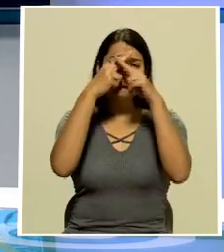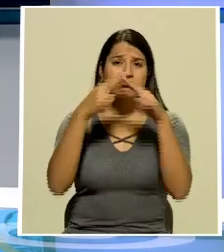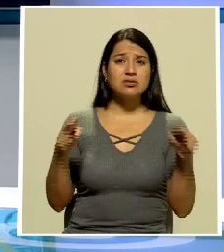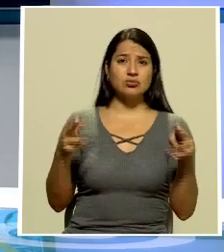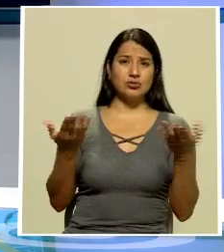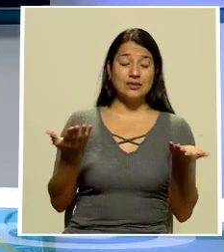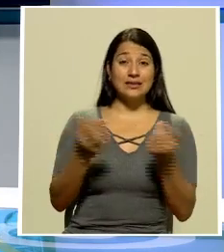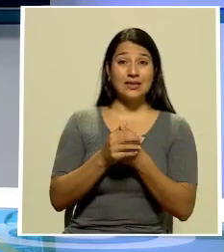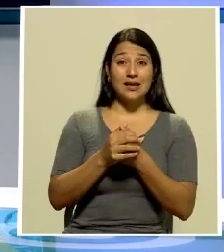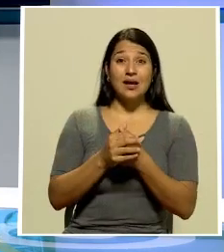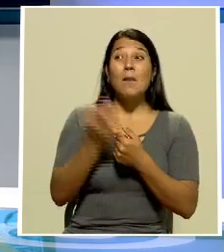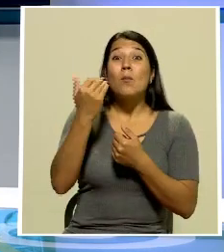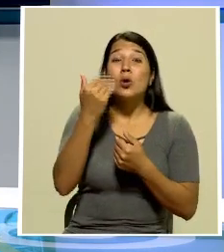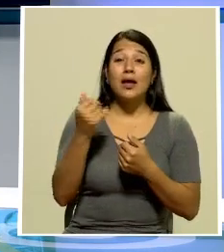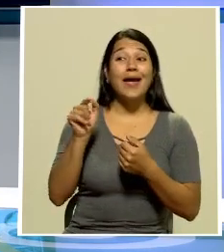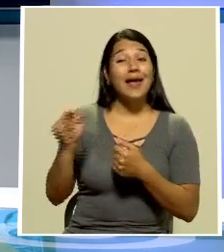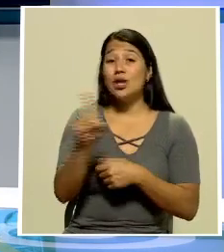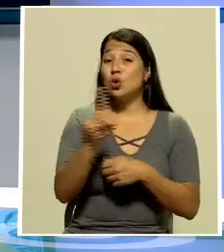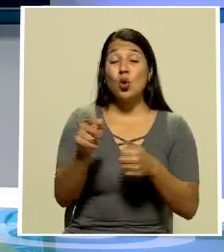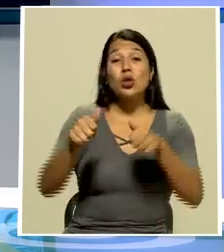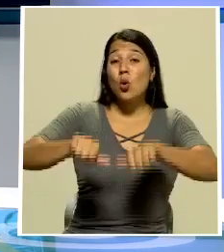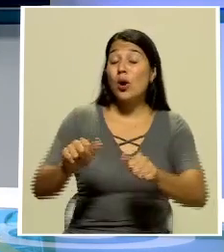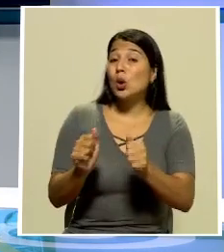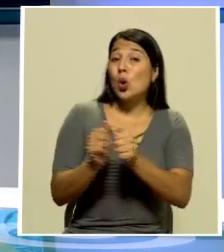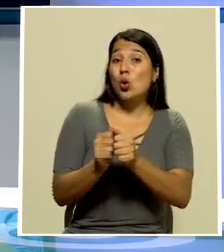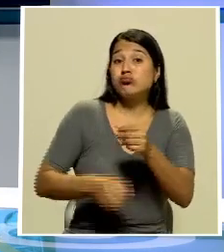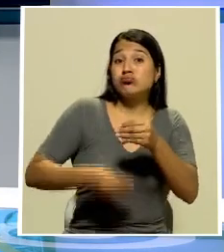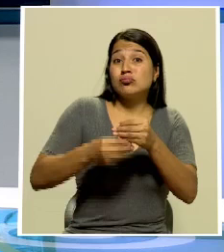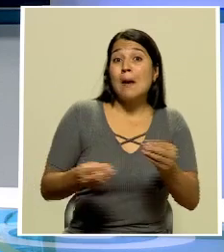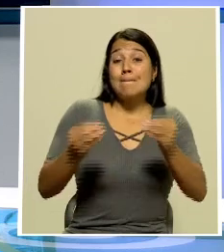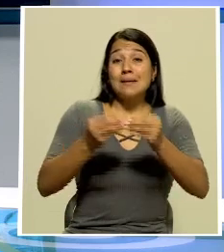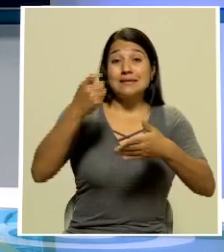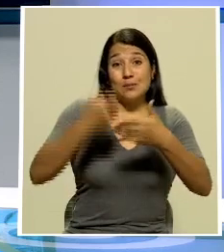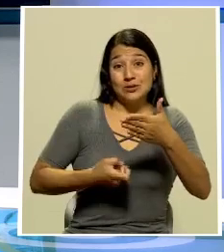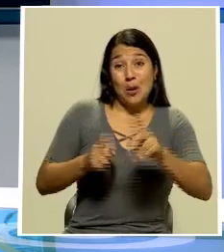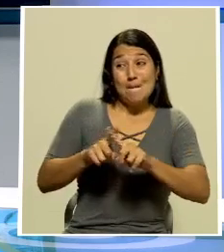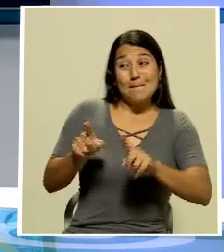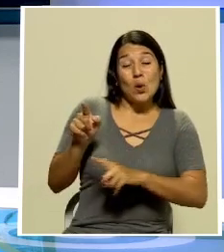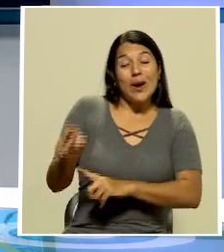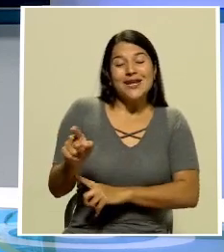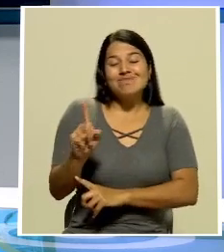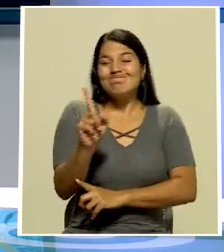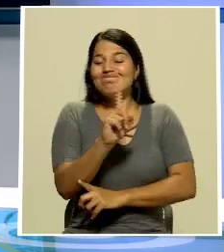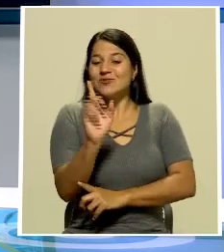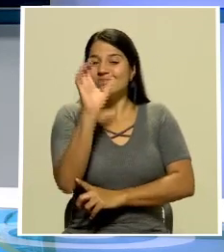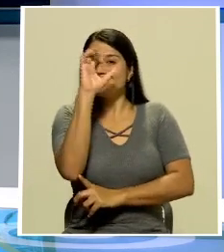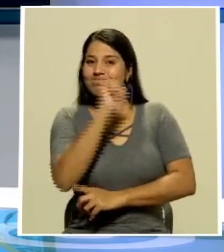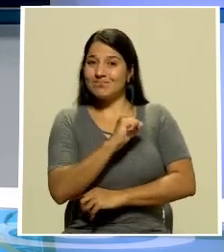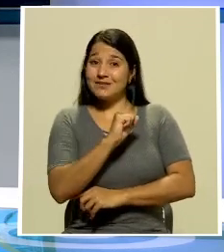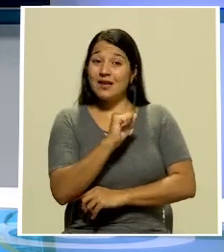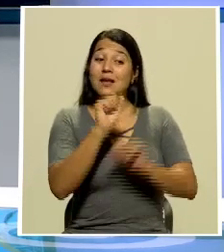los impuestos y que estaba proponiendo el gobierno, y dice que no midió la penetración que podía hacer